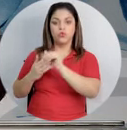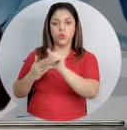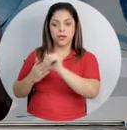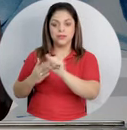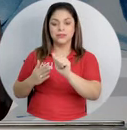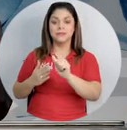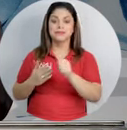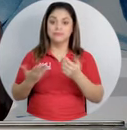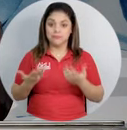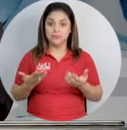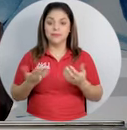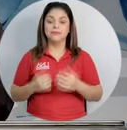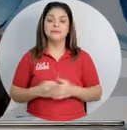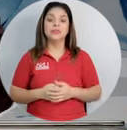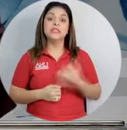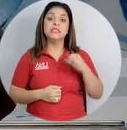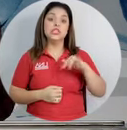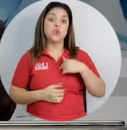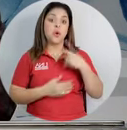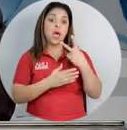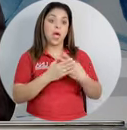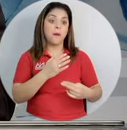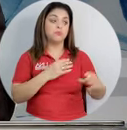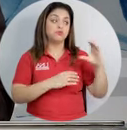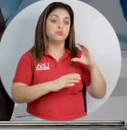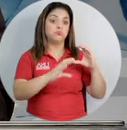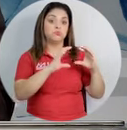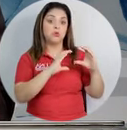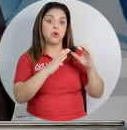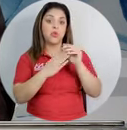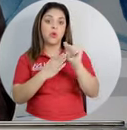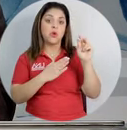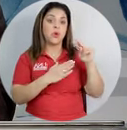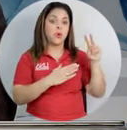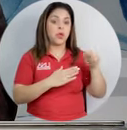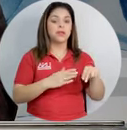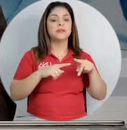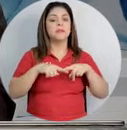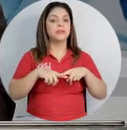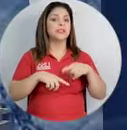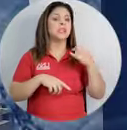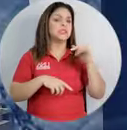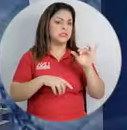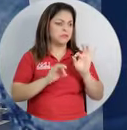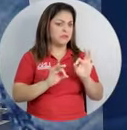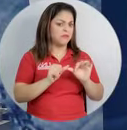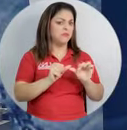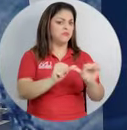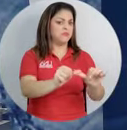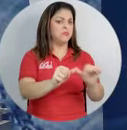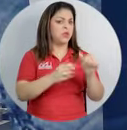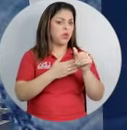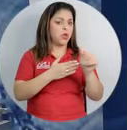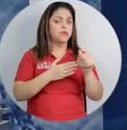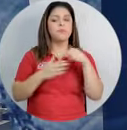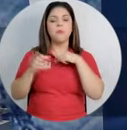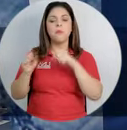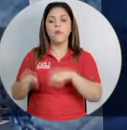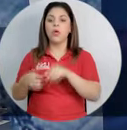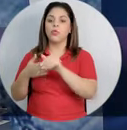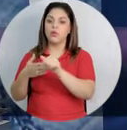constante los dólares que me ingresan, ahí sí puedo solicitar un crédito en dólares. Me imagino que aparte de eso de la moneda, también